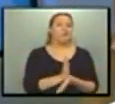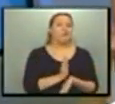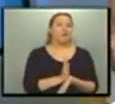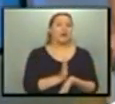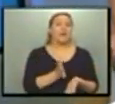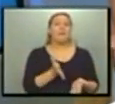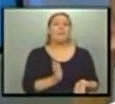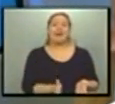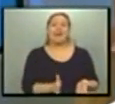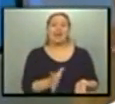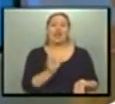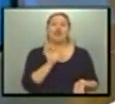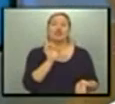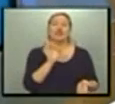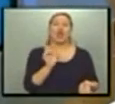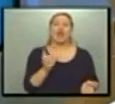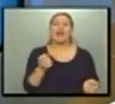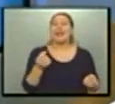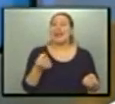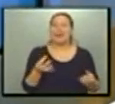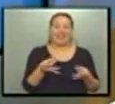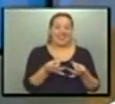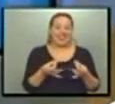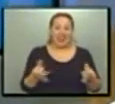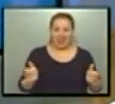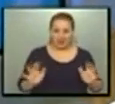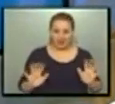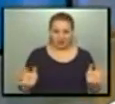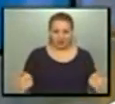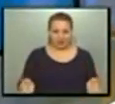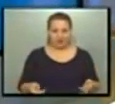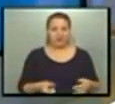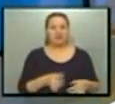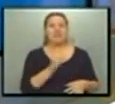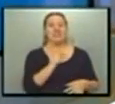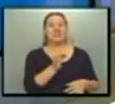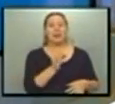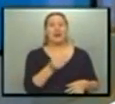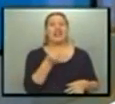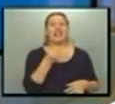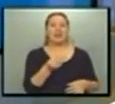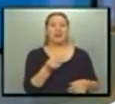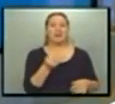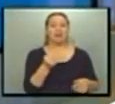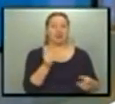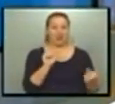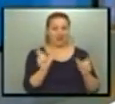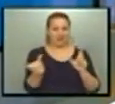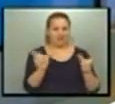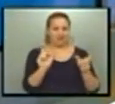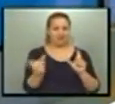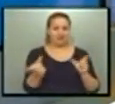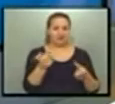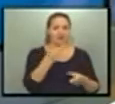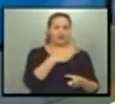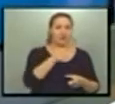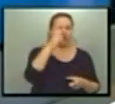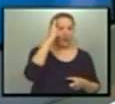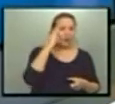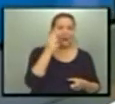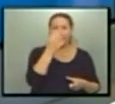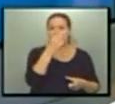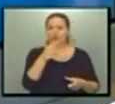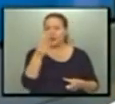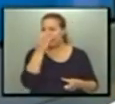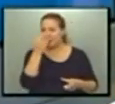ver solamente con lo que es la tela. ¿Sabéis en qué se diferencia en el rango este entre 209 y 226? ¿En qué? ¿Cuánto es